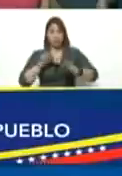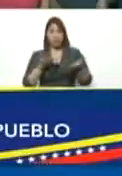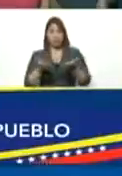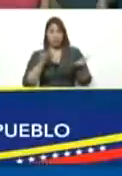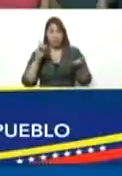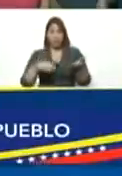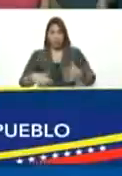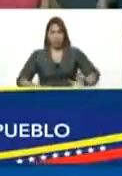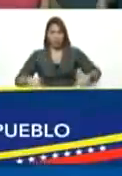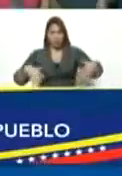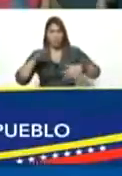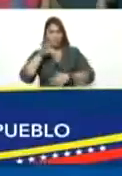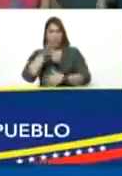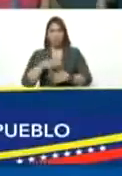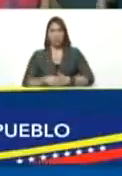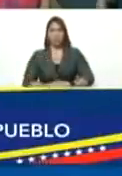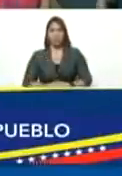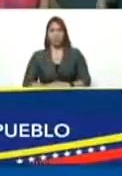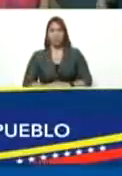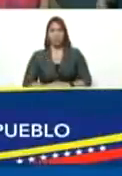de riquezas para el país.